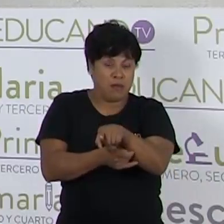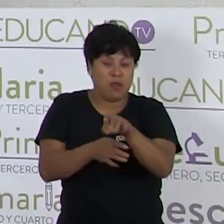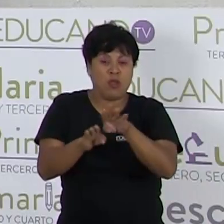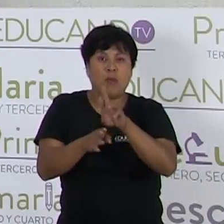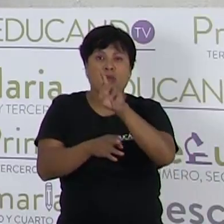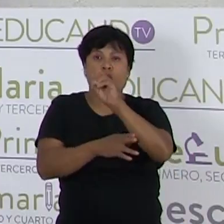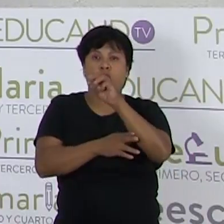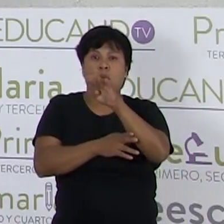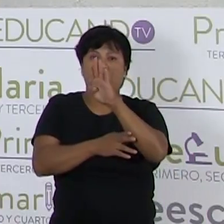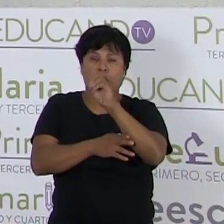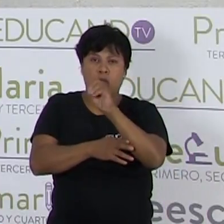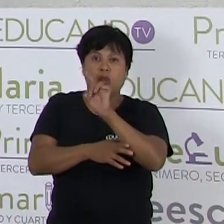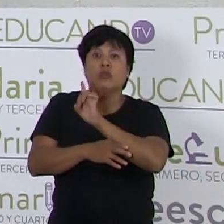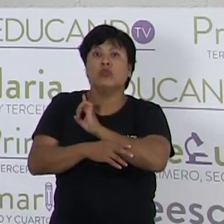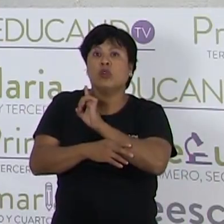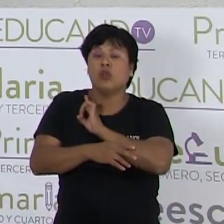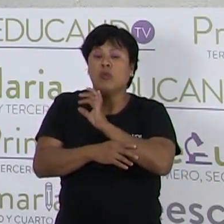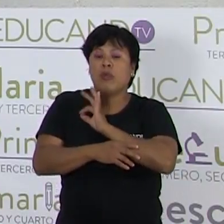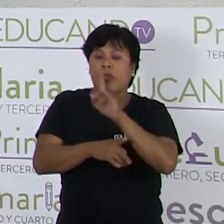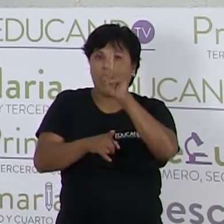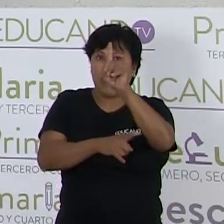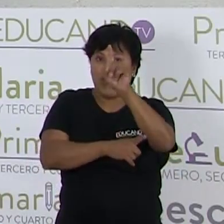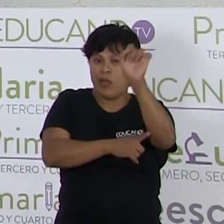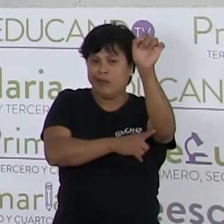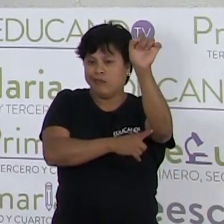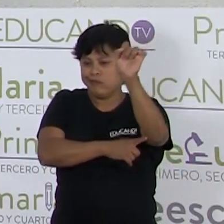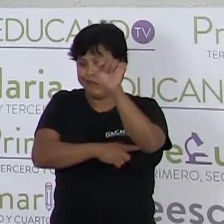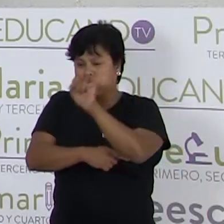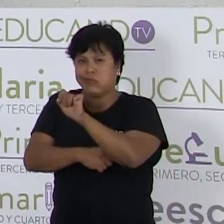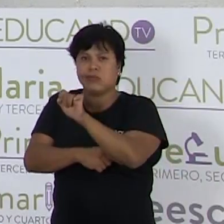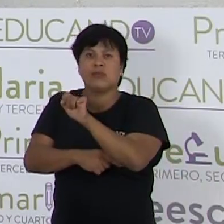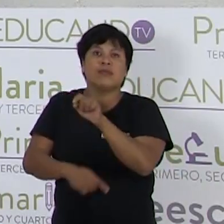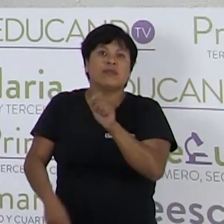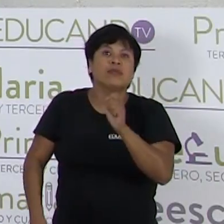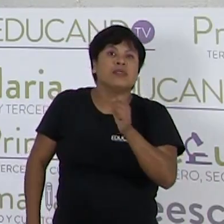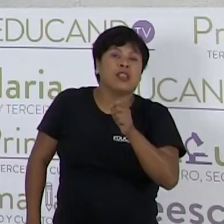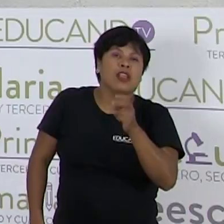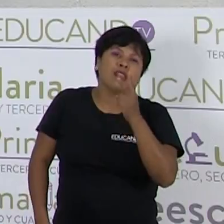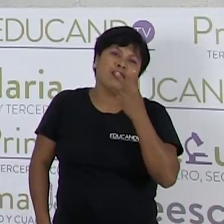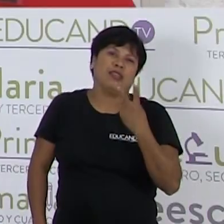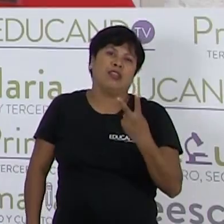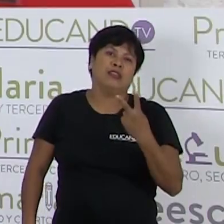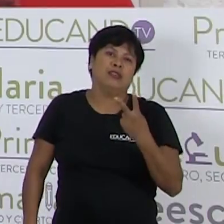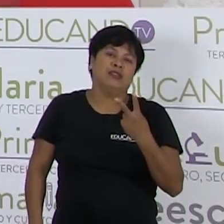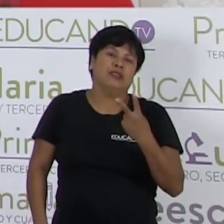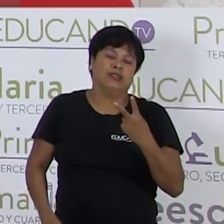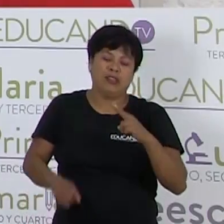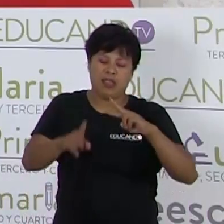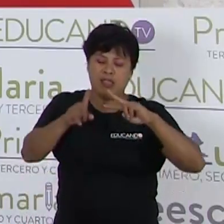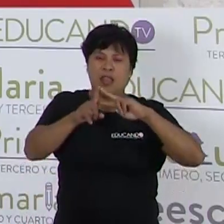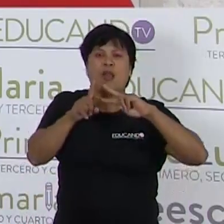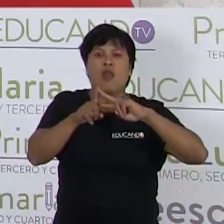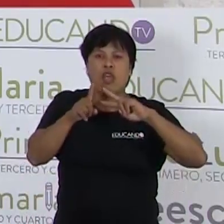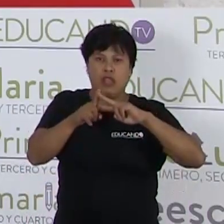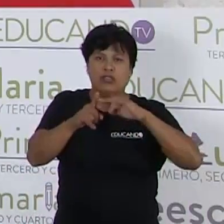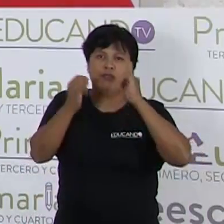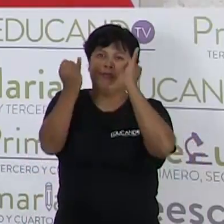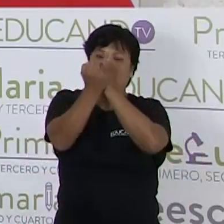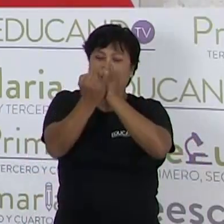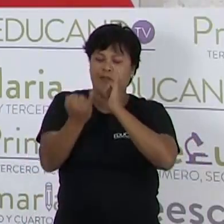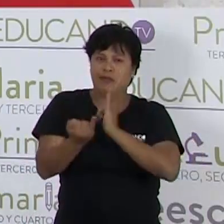rombo. Solo le trazo una línea y me están saliendo 2 triángulos